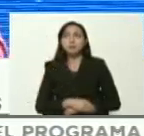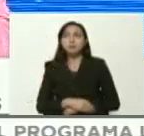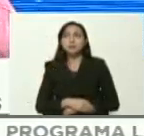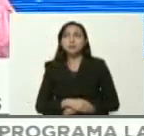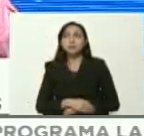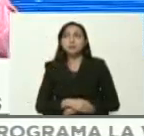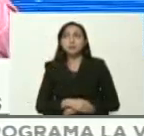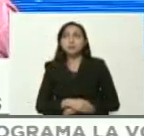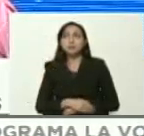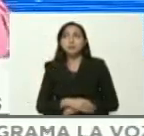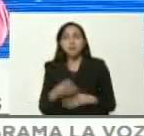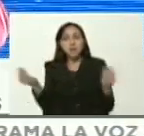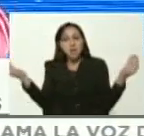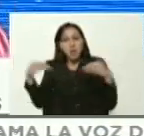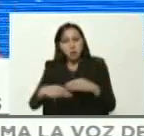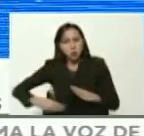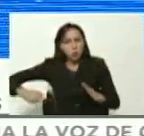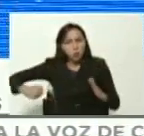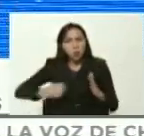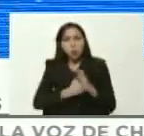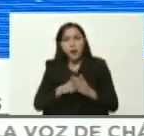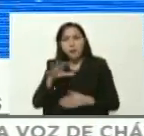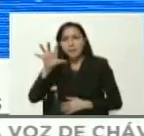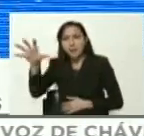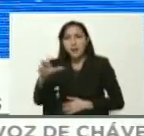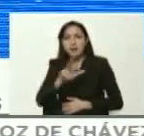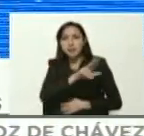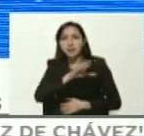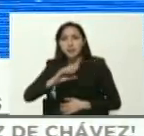2019, que organizó golpes de Estado el 30 de abril del